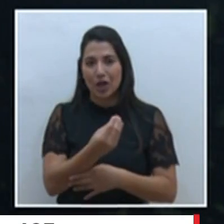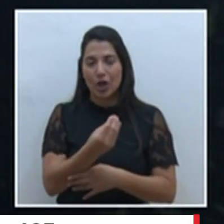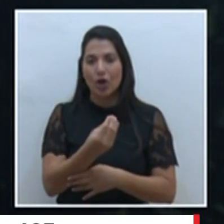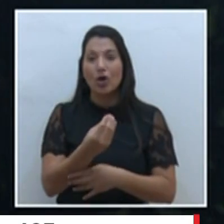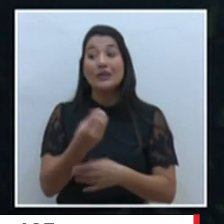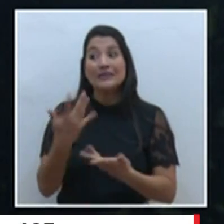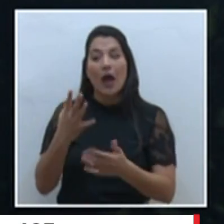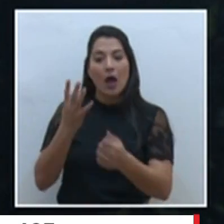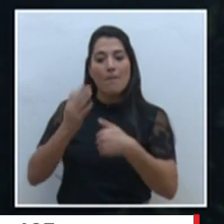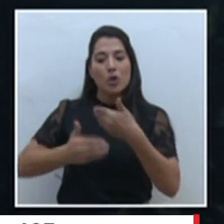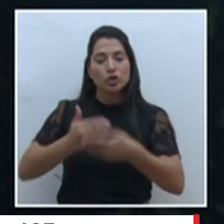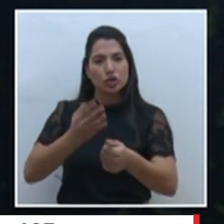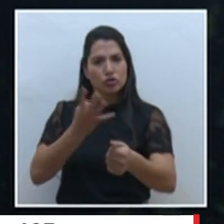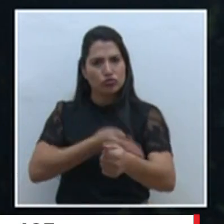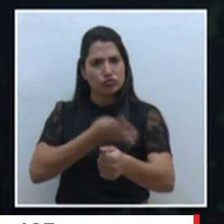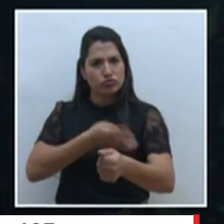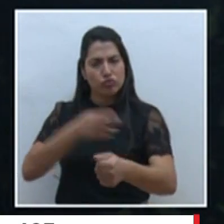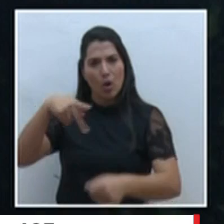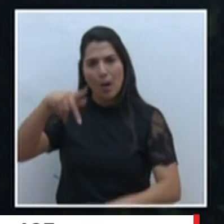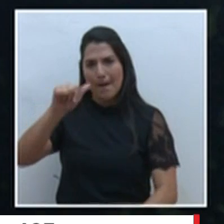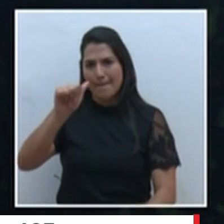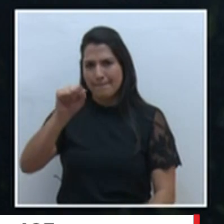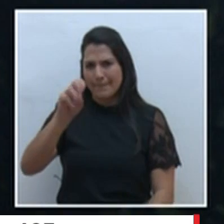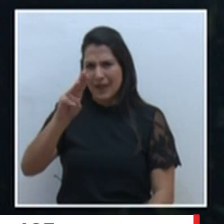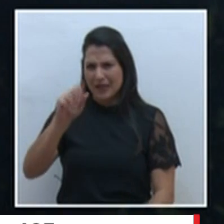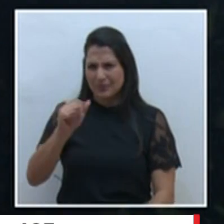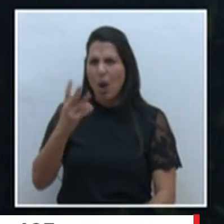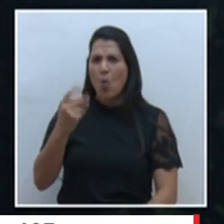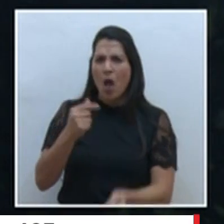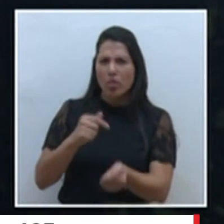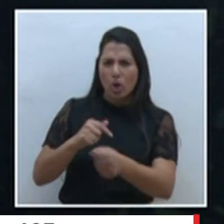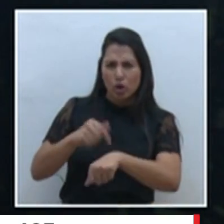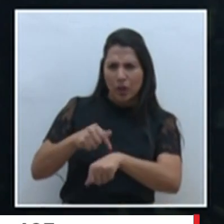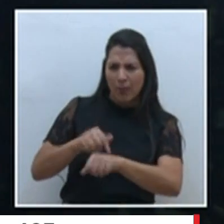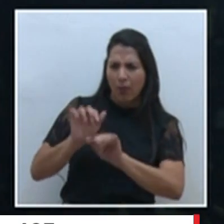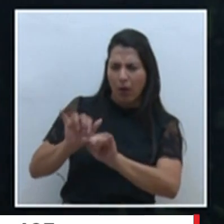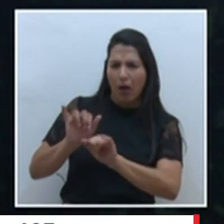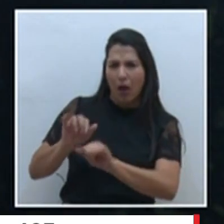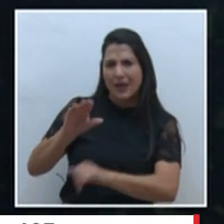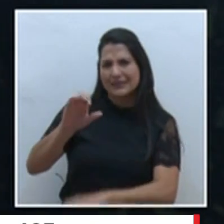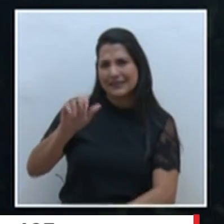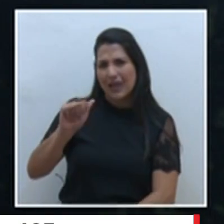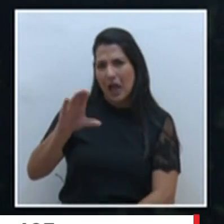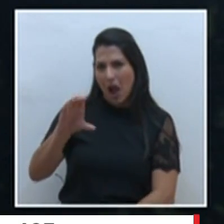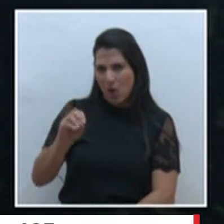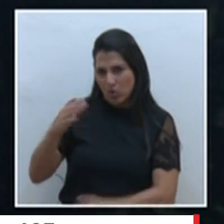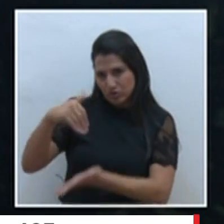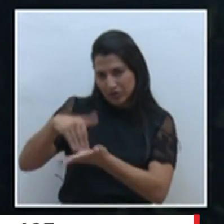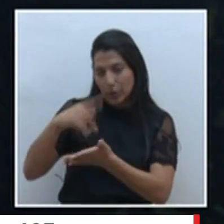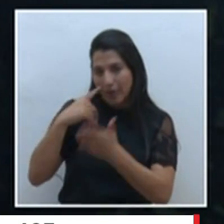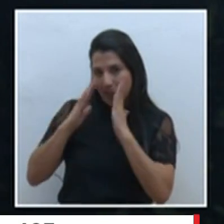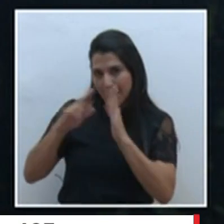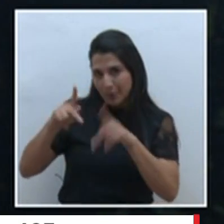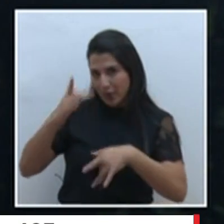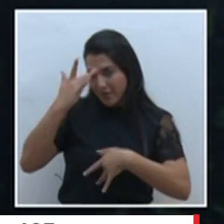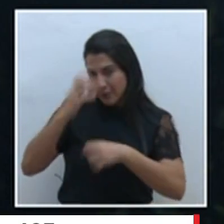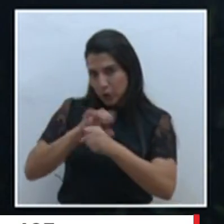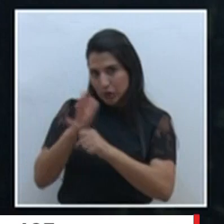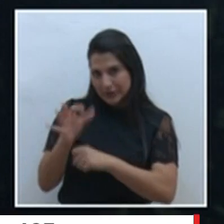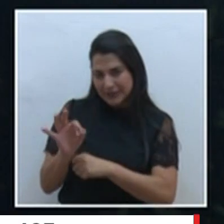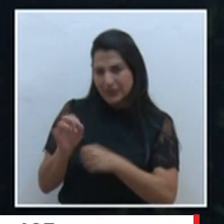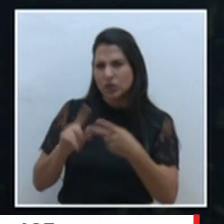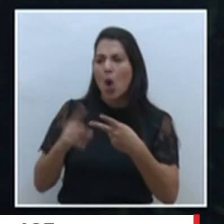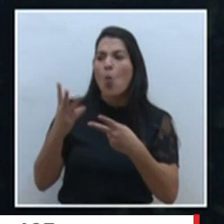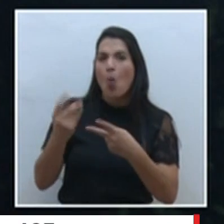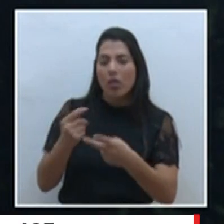plasma convaleciente. ¿Cuánto tiempo estuvo ella en el SEACO? ¿Cuánto tiempo le aplicaron este plasma? Y cómo fue